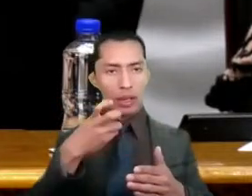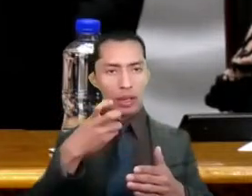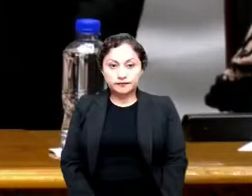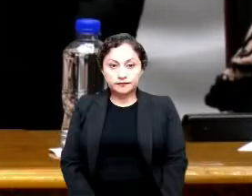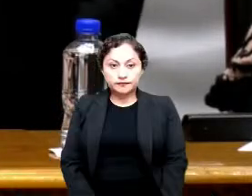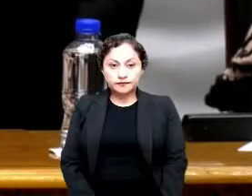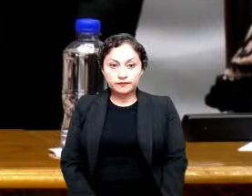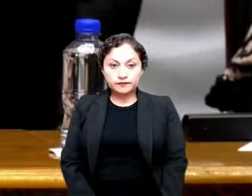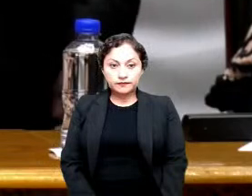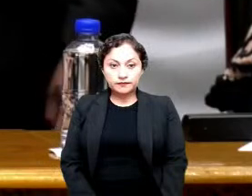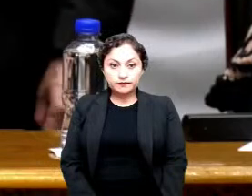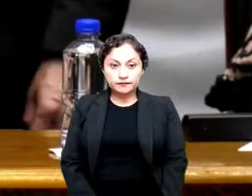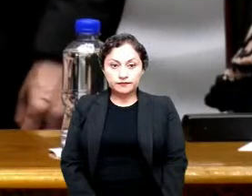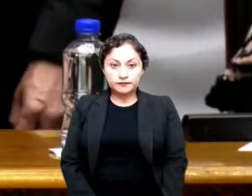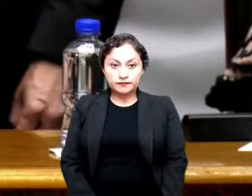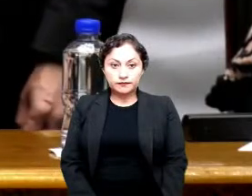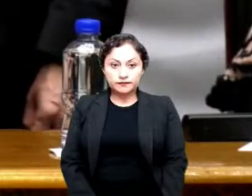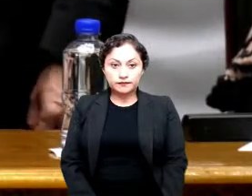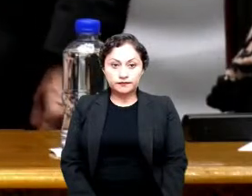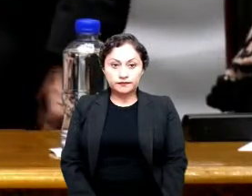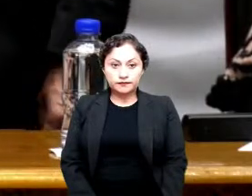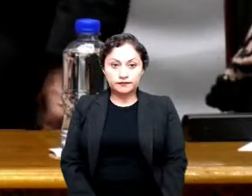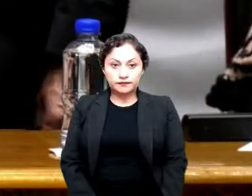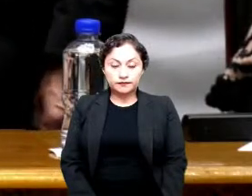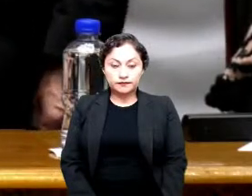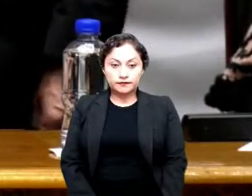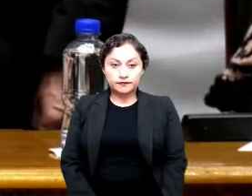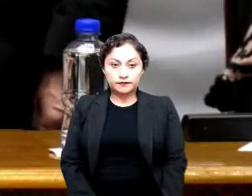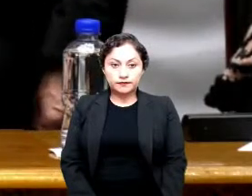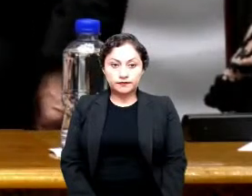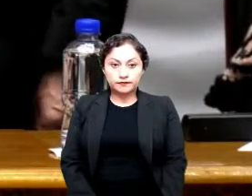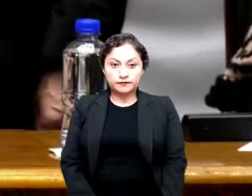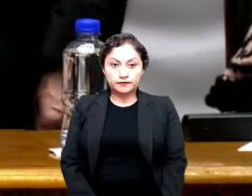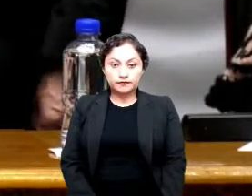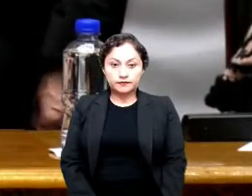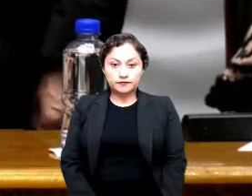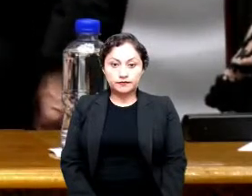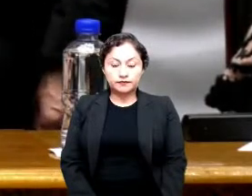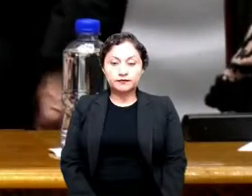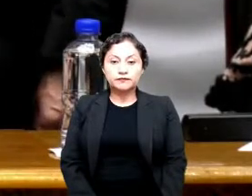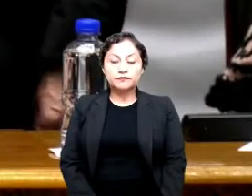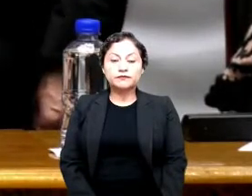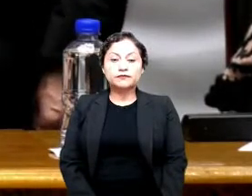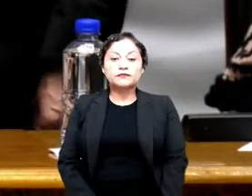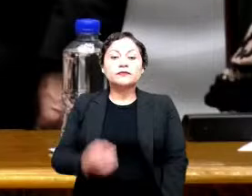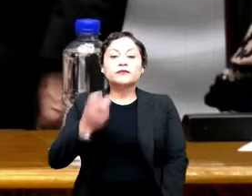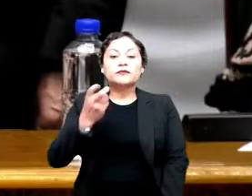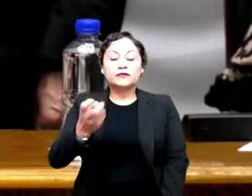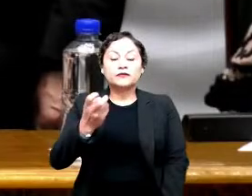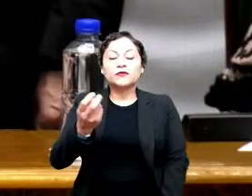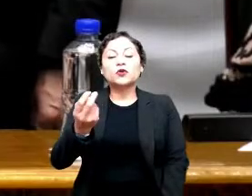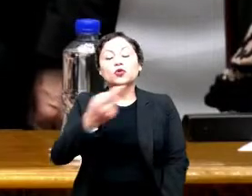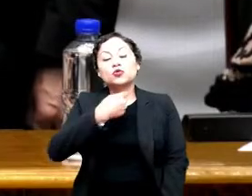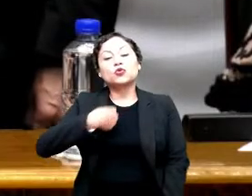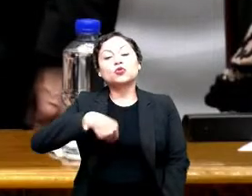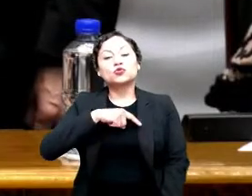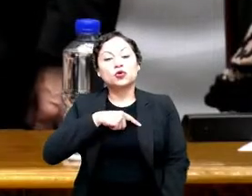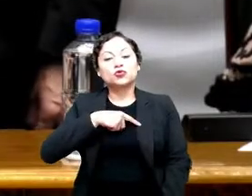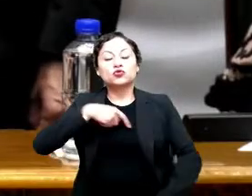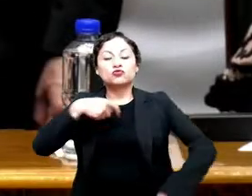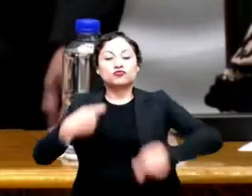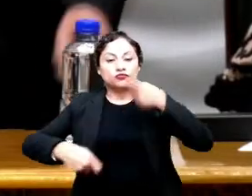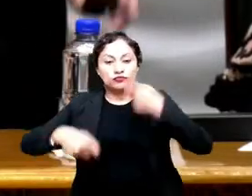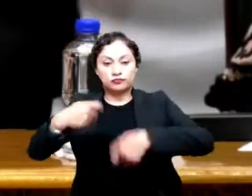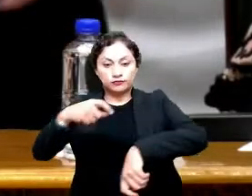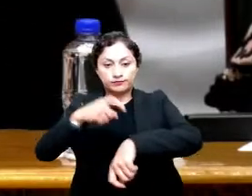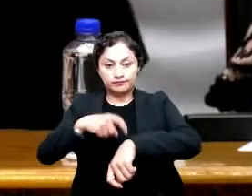es conocer a detalle los datos del informe de gobierno, vamos a procurar esa flexibilidad. En atención al secretario